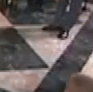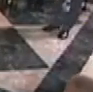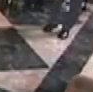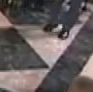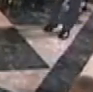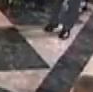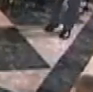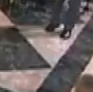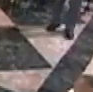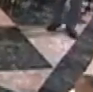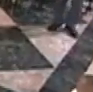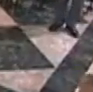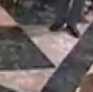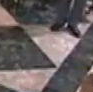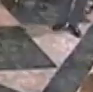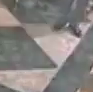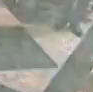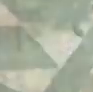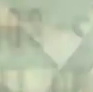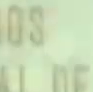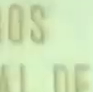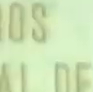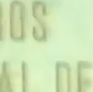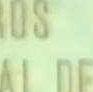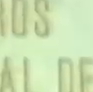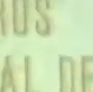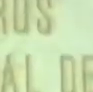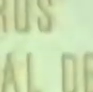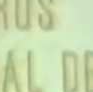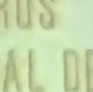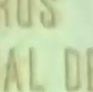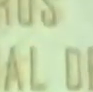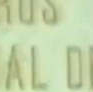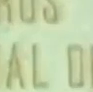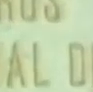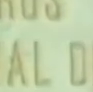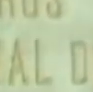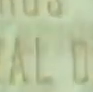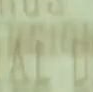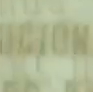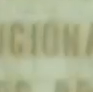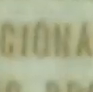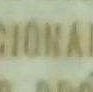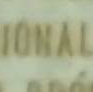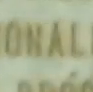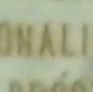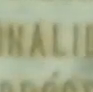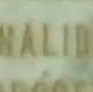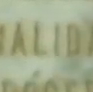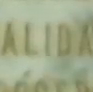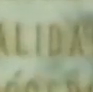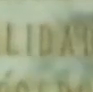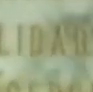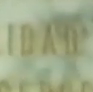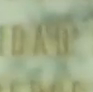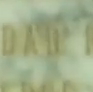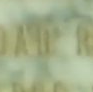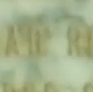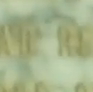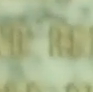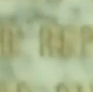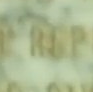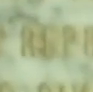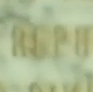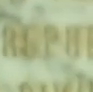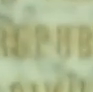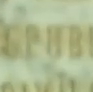Así se conmemoran estos 200 años del fallecimiento de este prócer independentista que llega hoy al Panteón